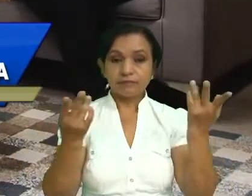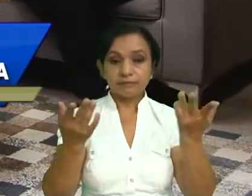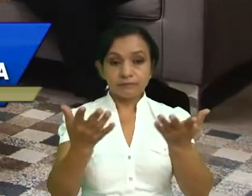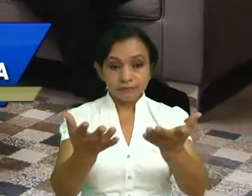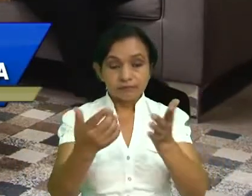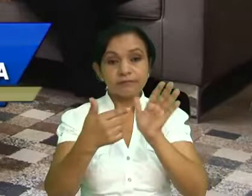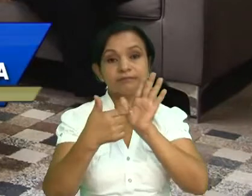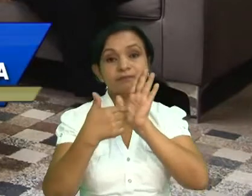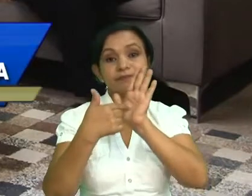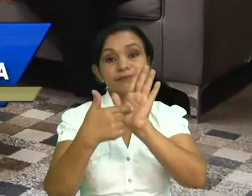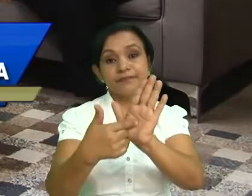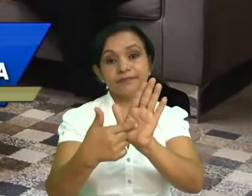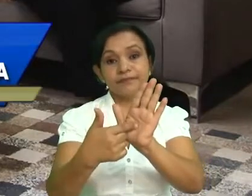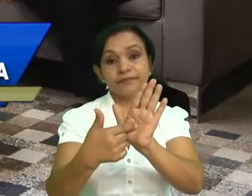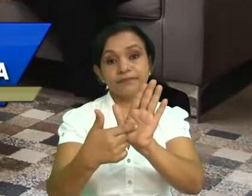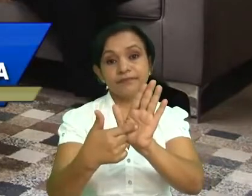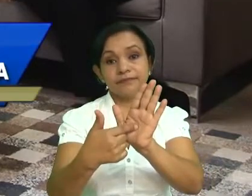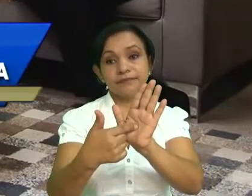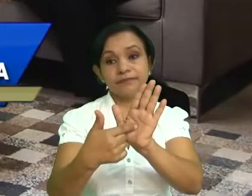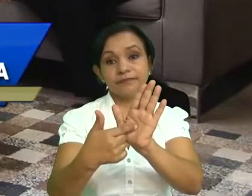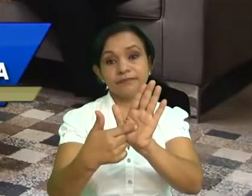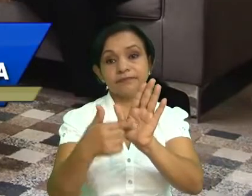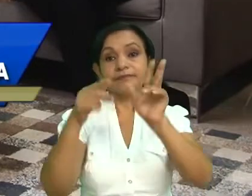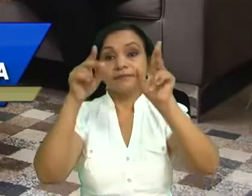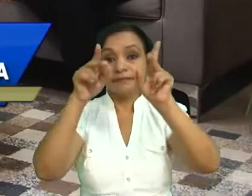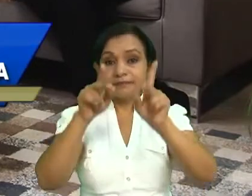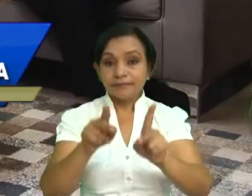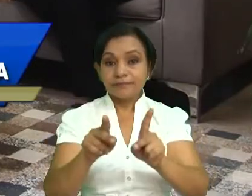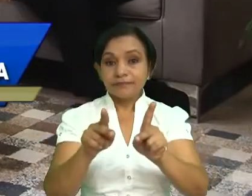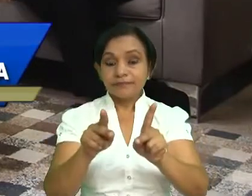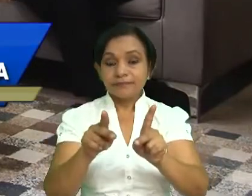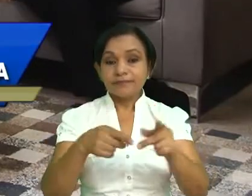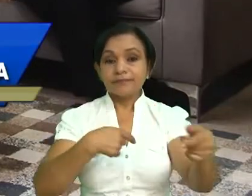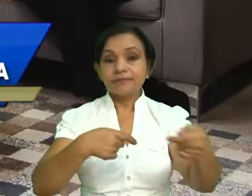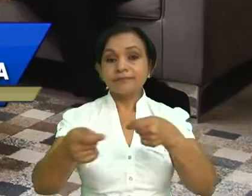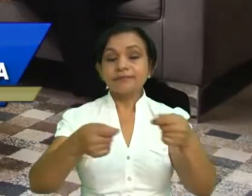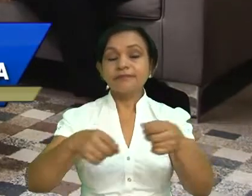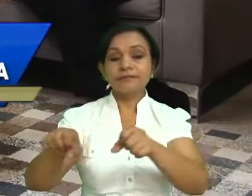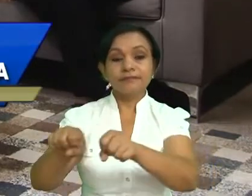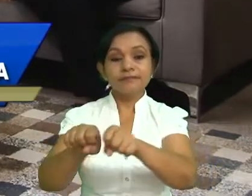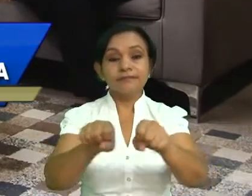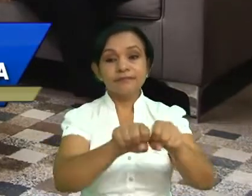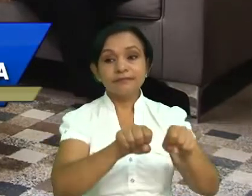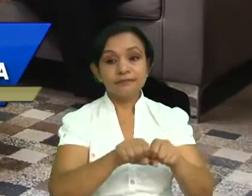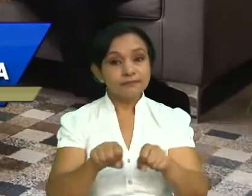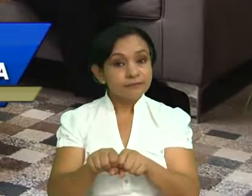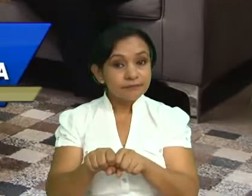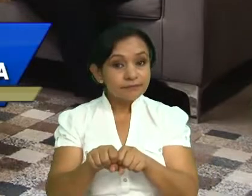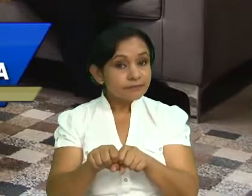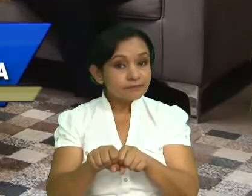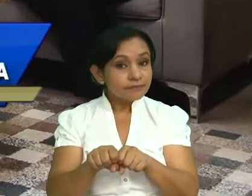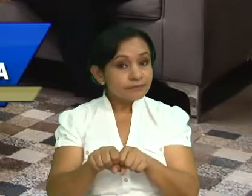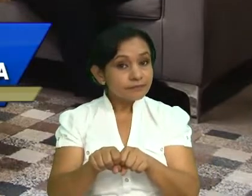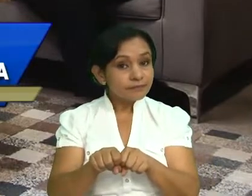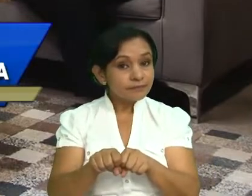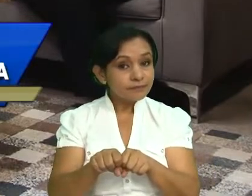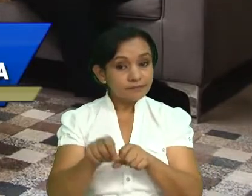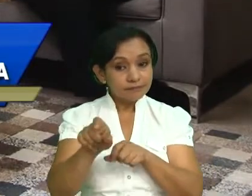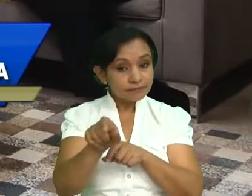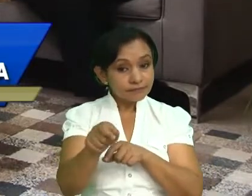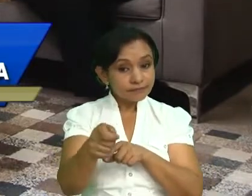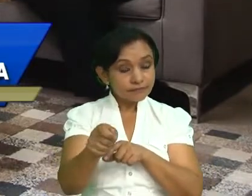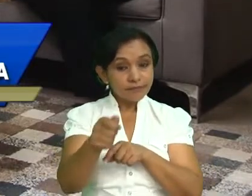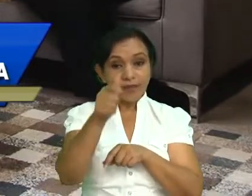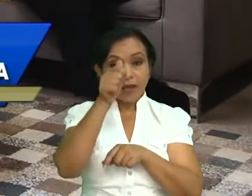un ejemplo que se pudiera decir de alguien que vende zapatos. Obviamente no tiene, no todos tienen una llave